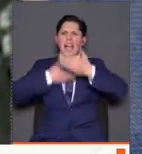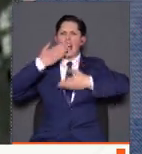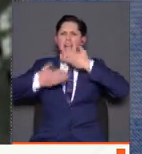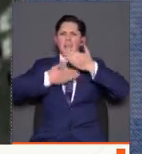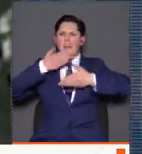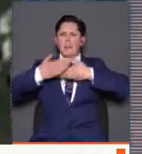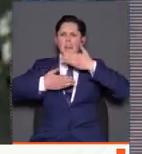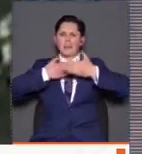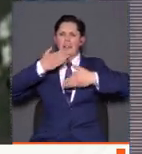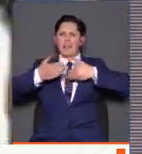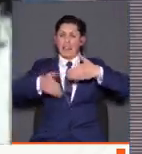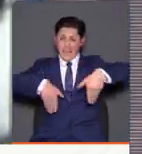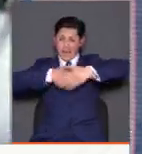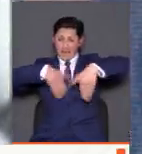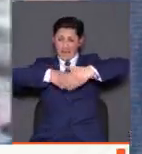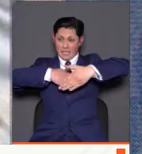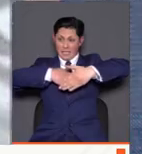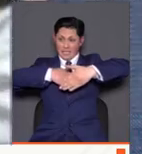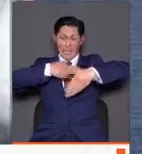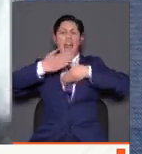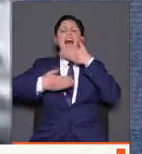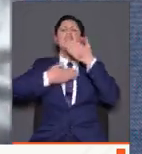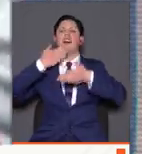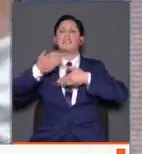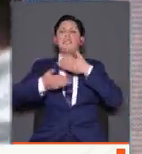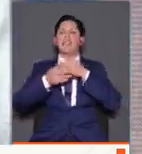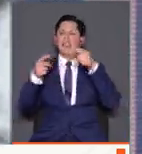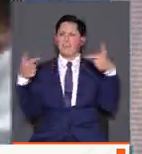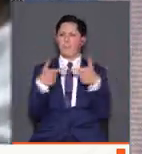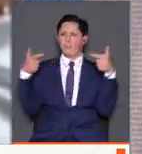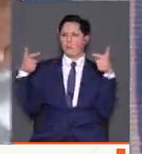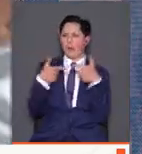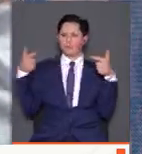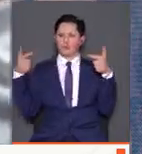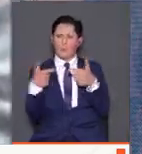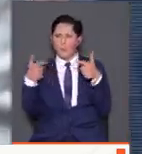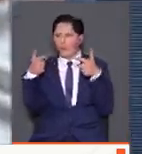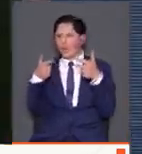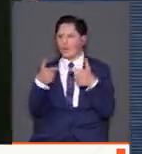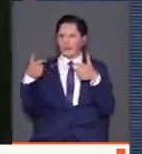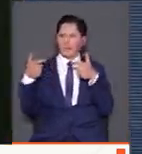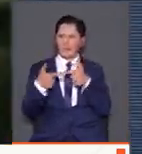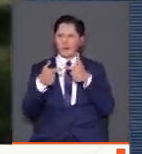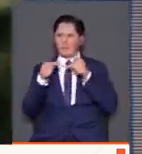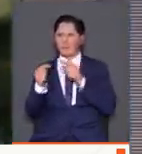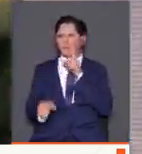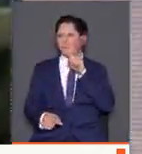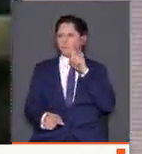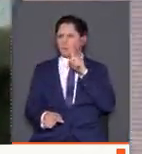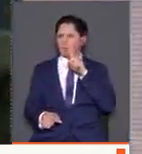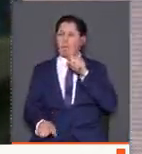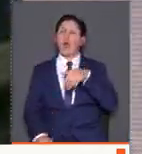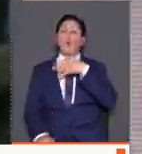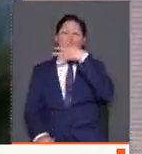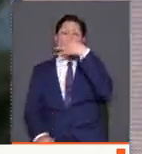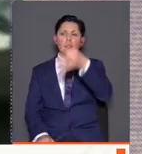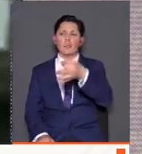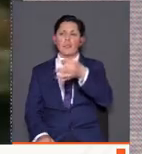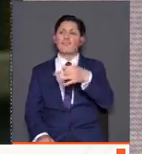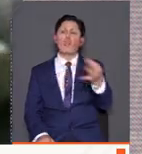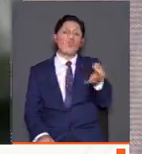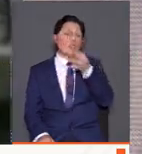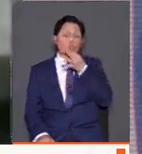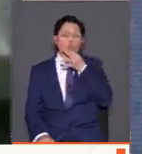ya lo sabes, buen amigo. La guerra y la mentira no parecen. Un programa dedicado a usted. Eso dijo Don Francisco